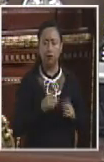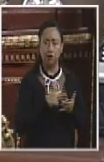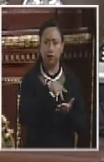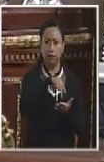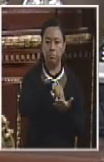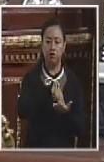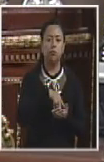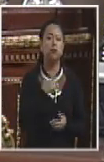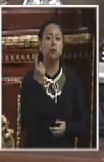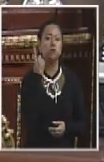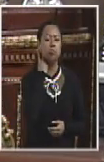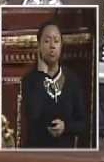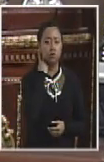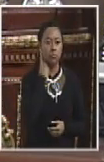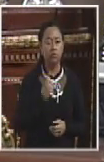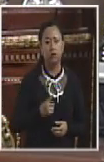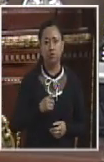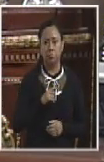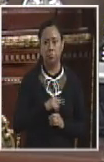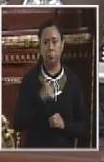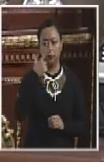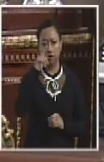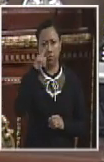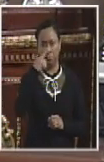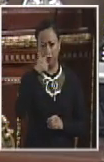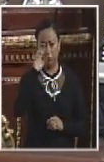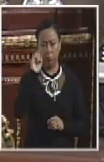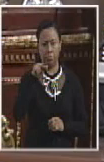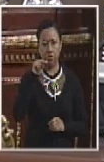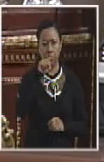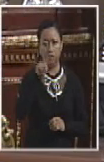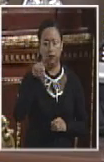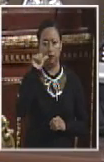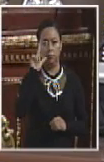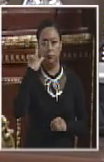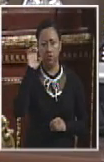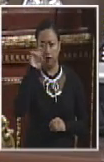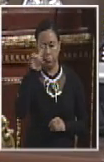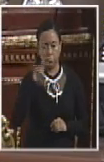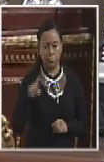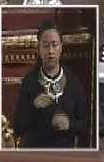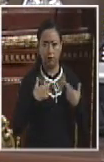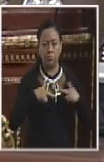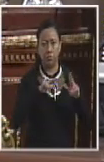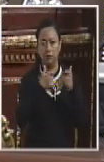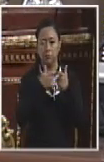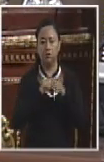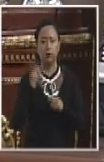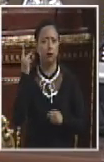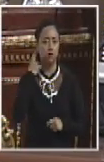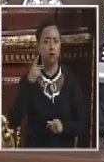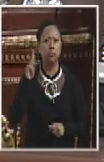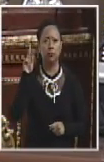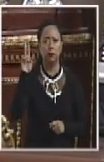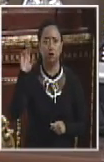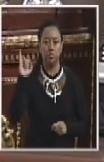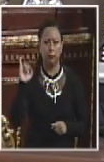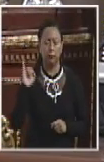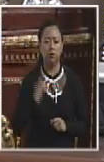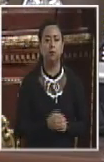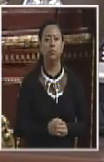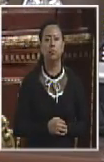tribuna al diputado Armando Tonatiuh González Case, integrante del Grupo Parlamentario del Partido